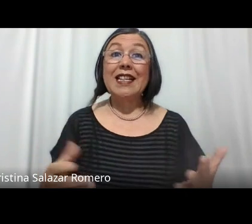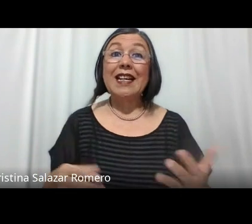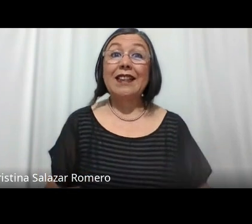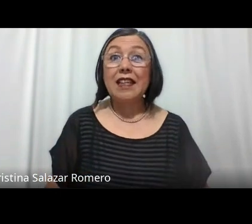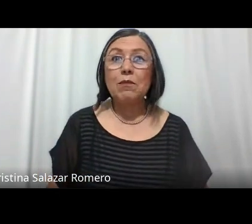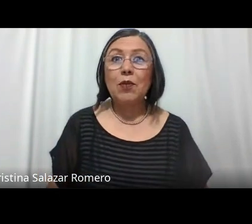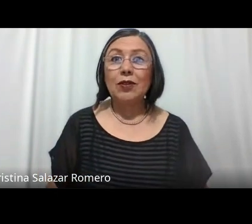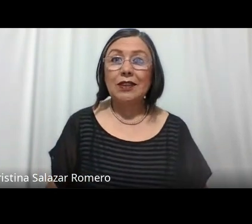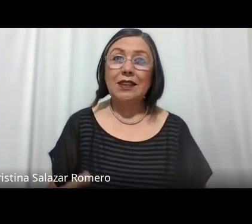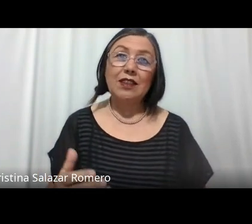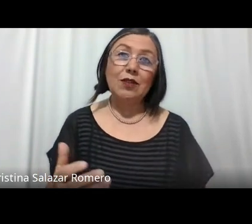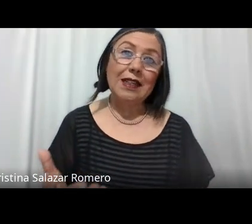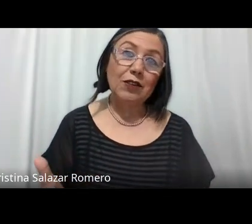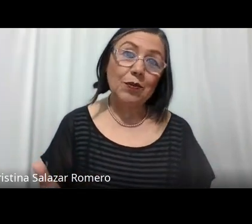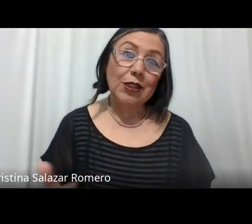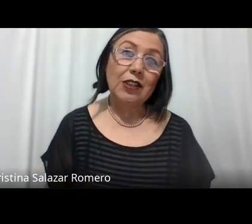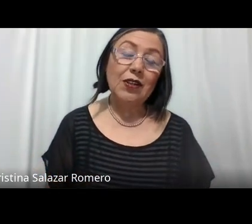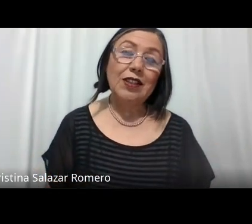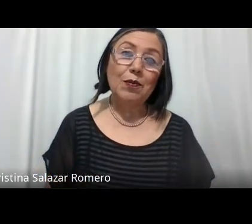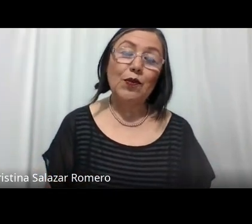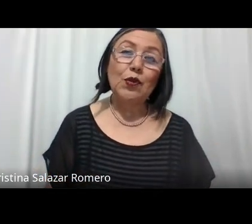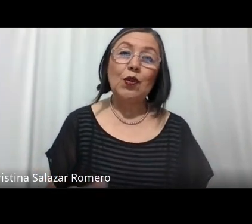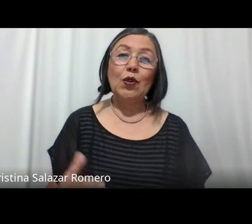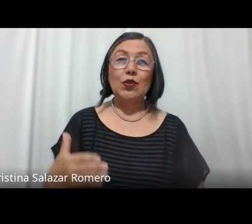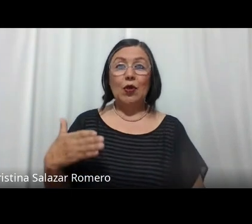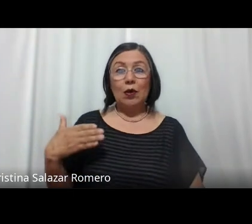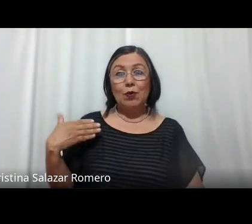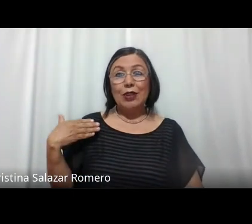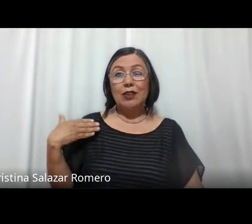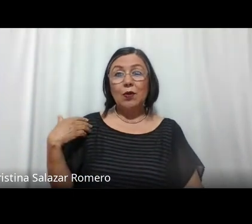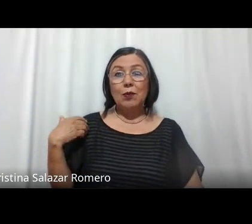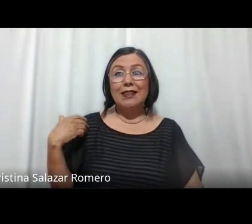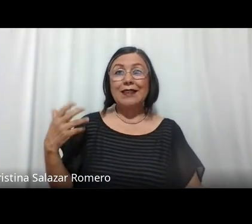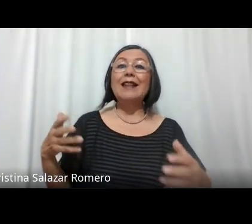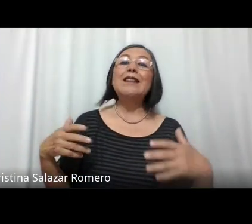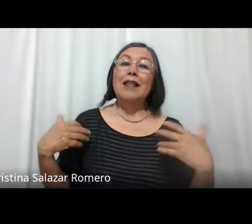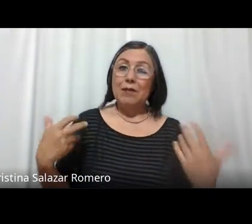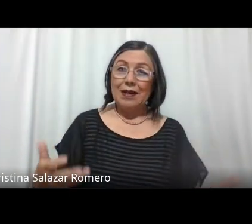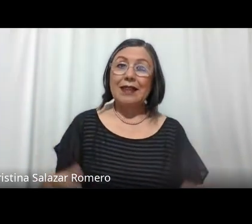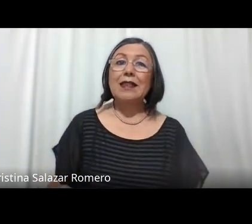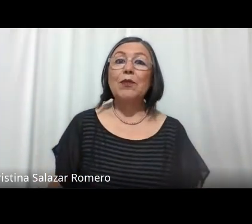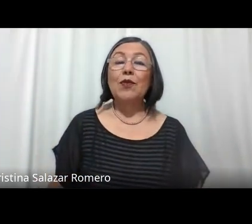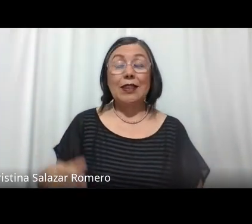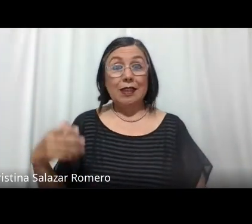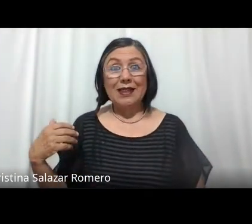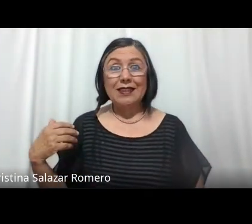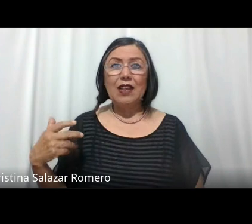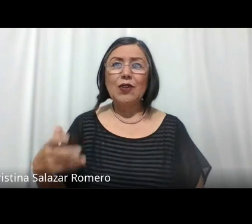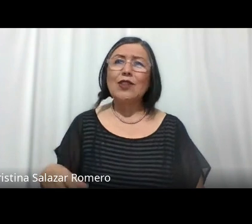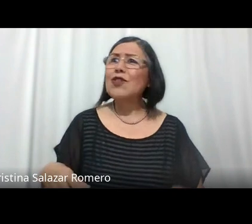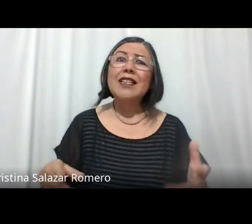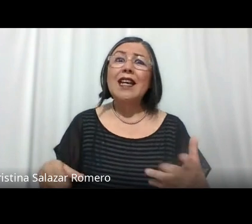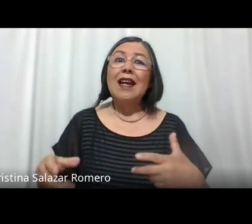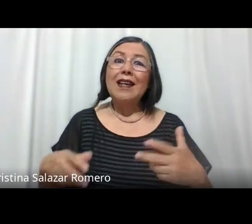va a indicar el tiempo, ¿sí? Si yo me adelanto un poquito, tiempo futuro, yo hago un poquito el cuerpo hacia atrás, me marca tiempo